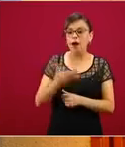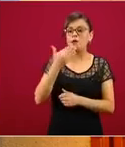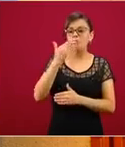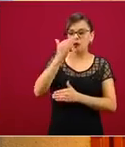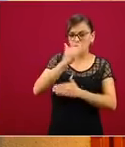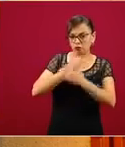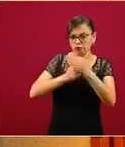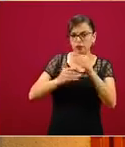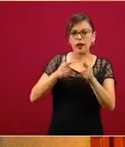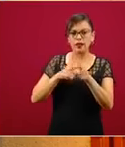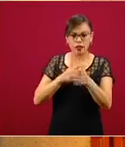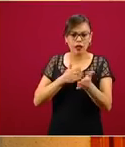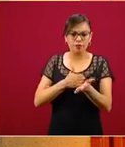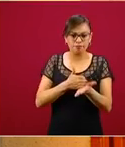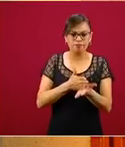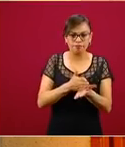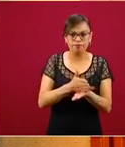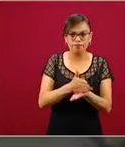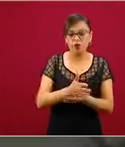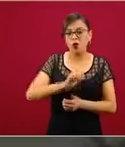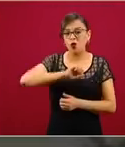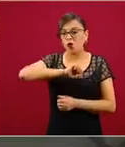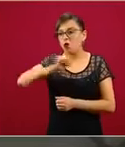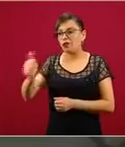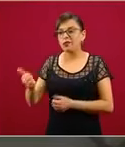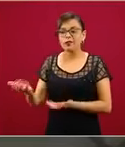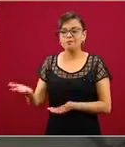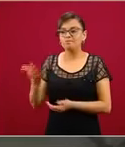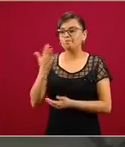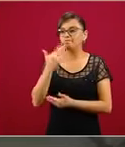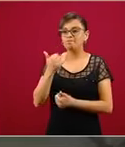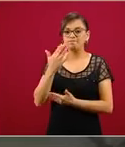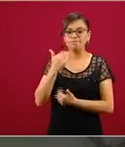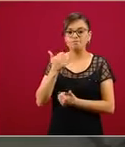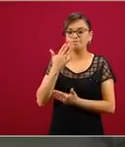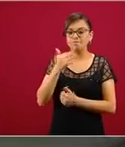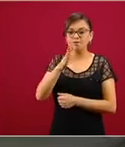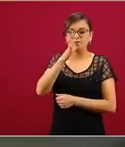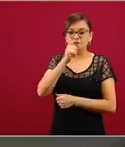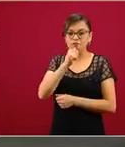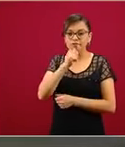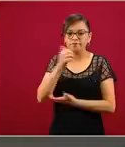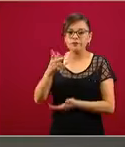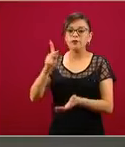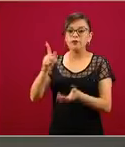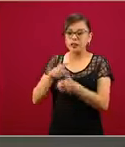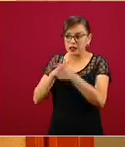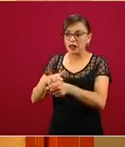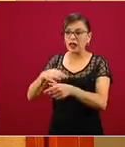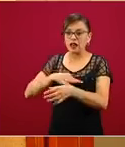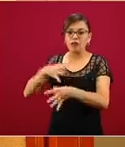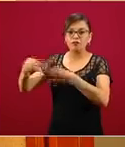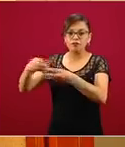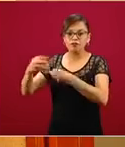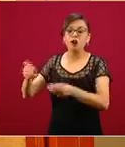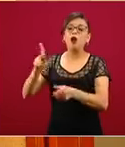están. Algunos no han tenido éxito o localmente no han tenido éxito y entonces se regresan. Y quiero dejar muy